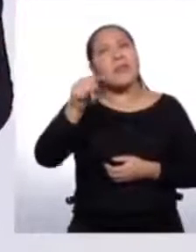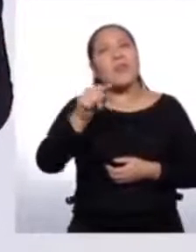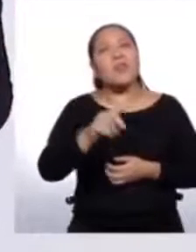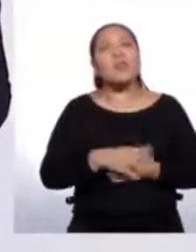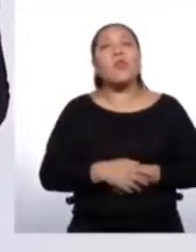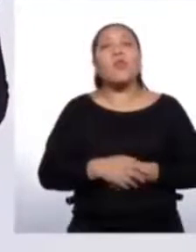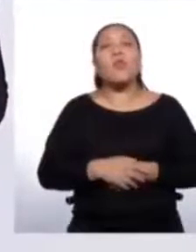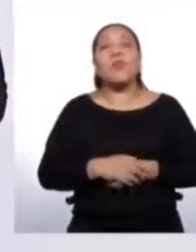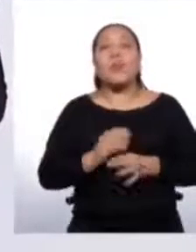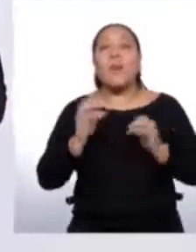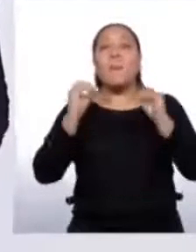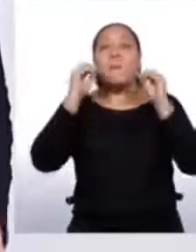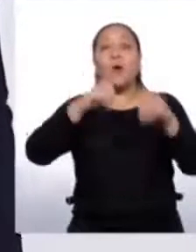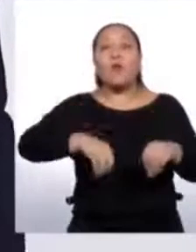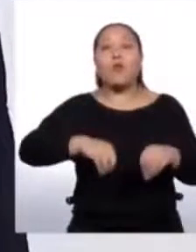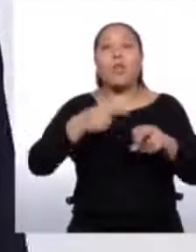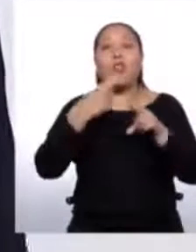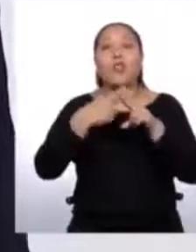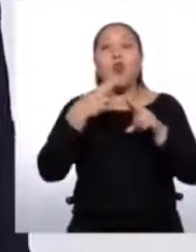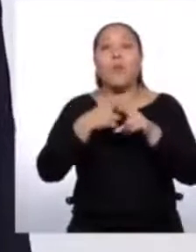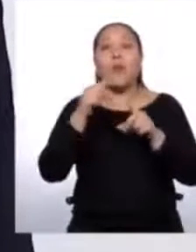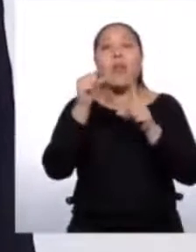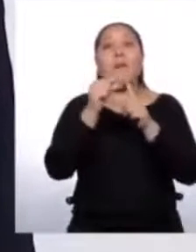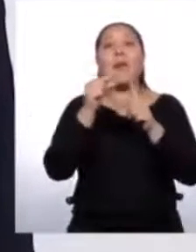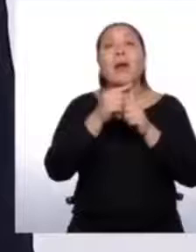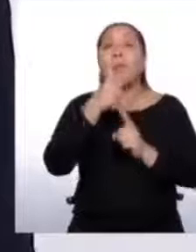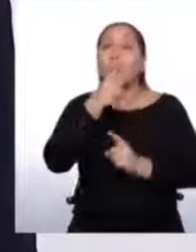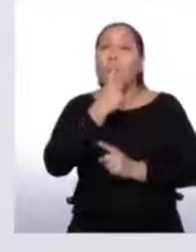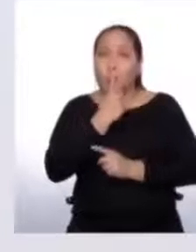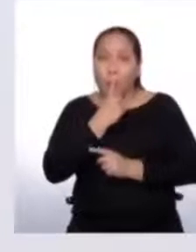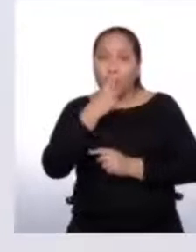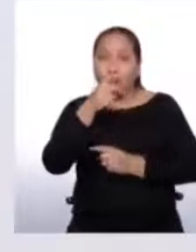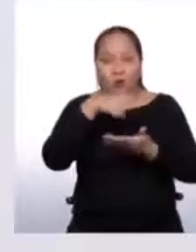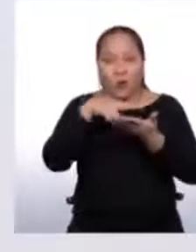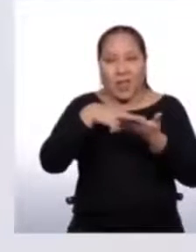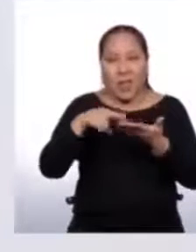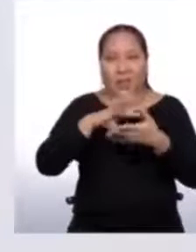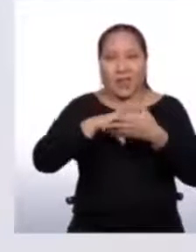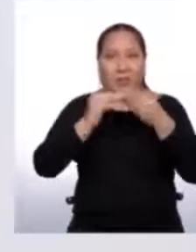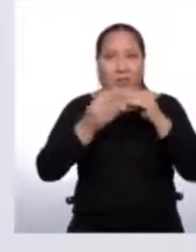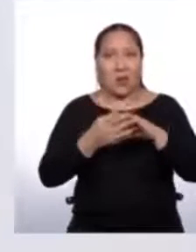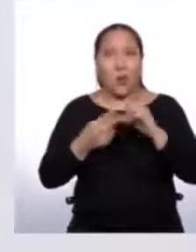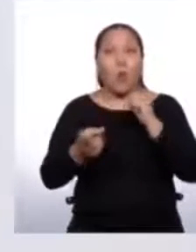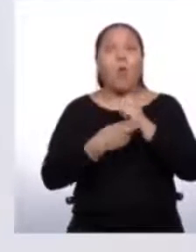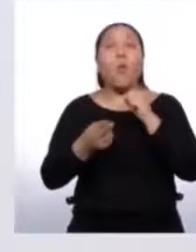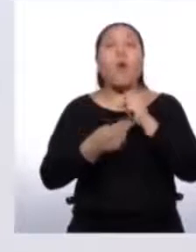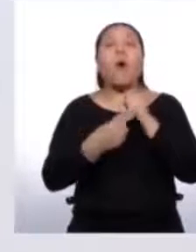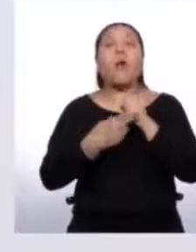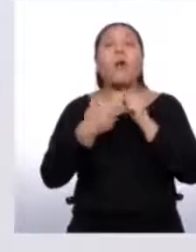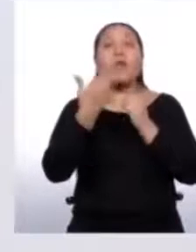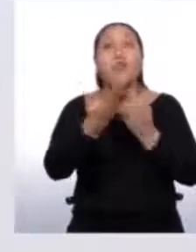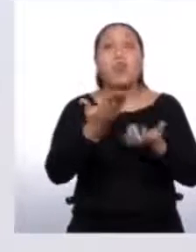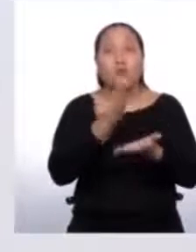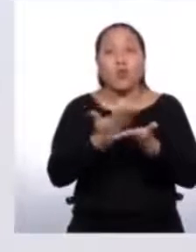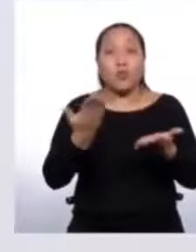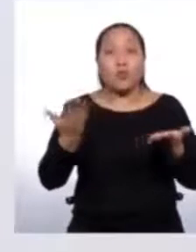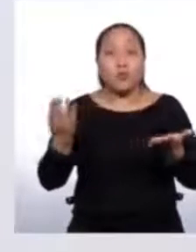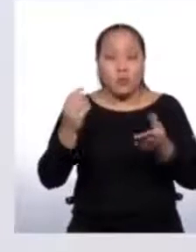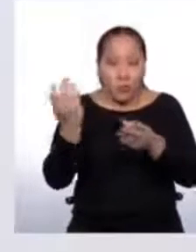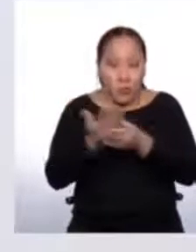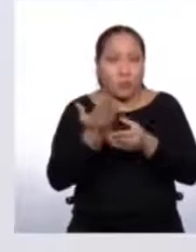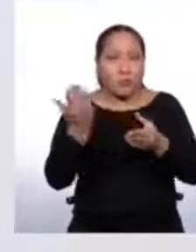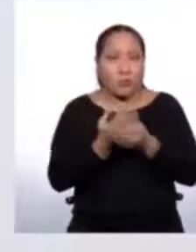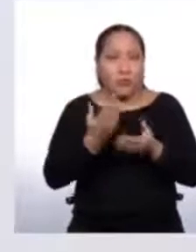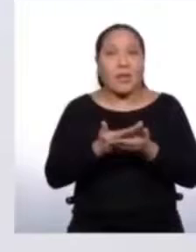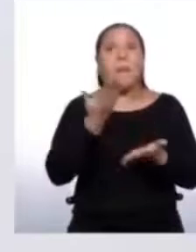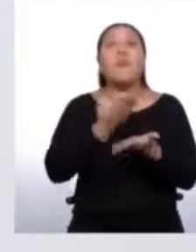su libro La palabra del mudo y lean sus cuentos? Guardarás todos tus trabajos en un portafolio, el cual será la evidencia de